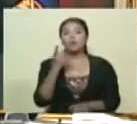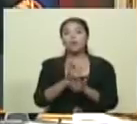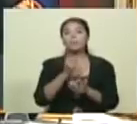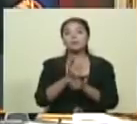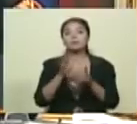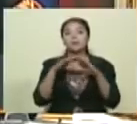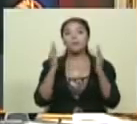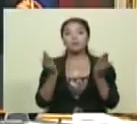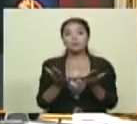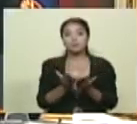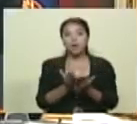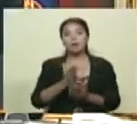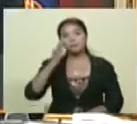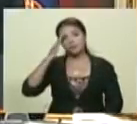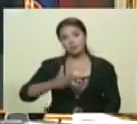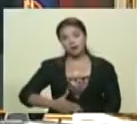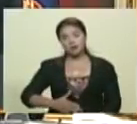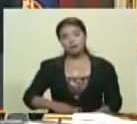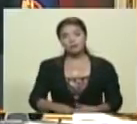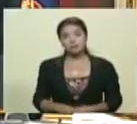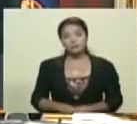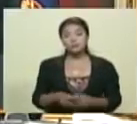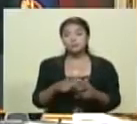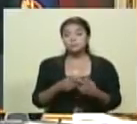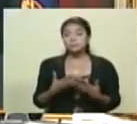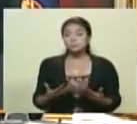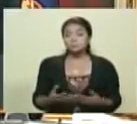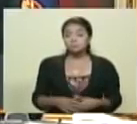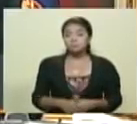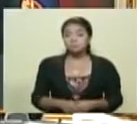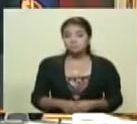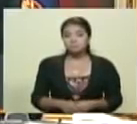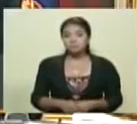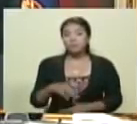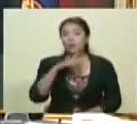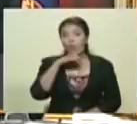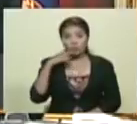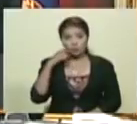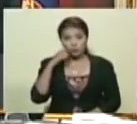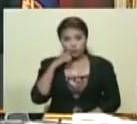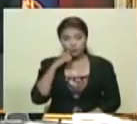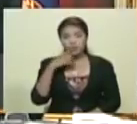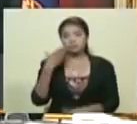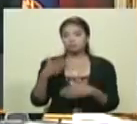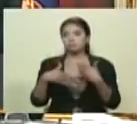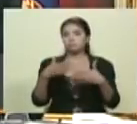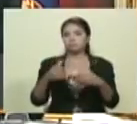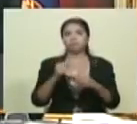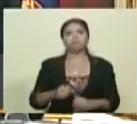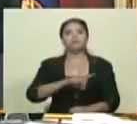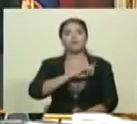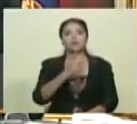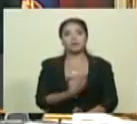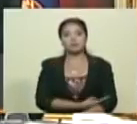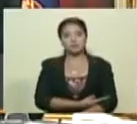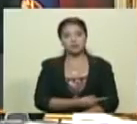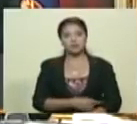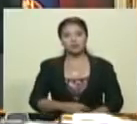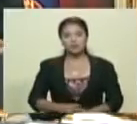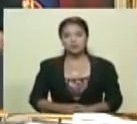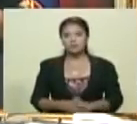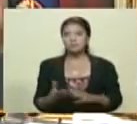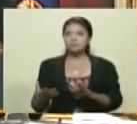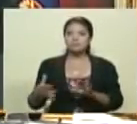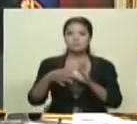mundiales militares. Así que con Rusia seguiremos fortaleciendo los